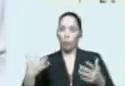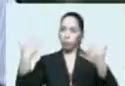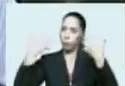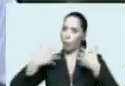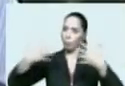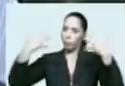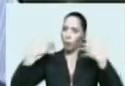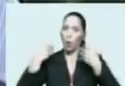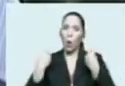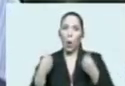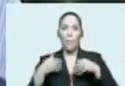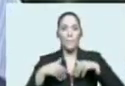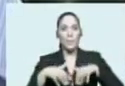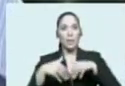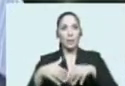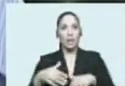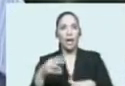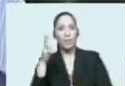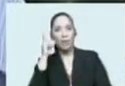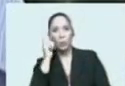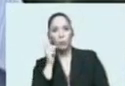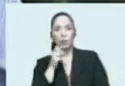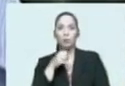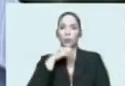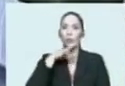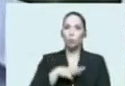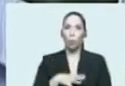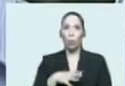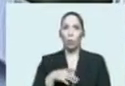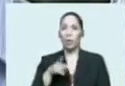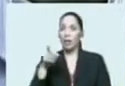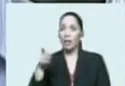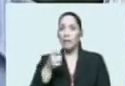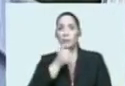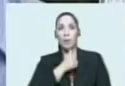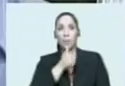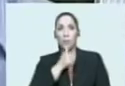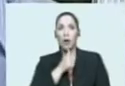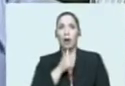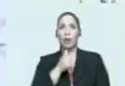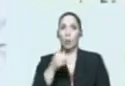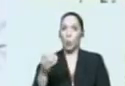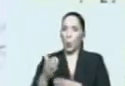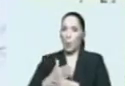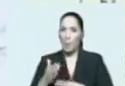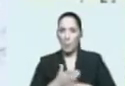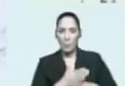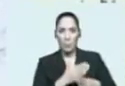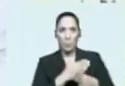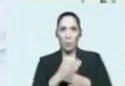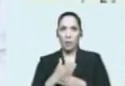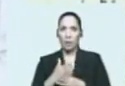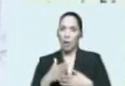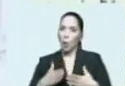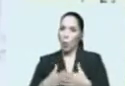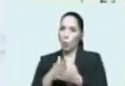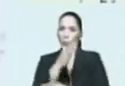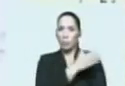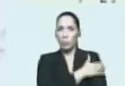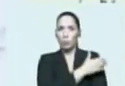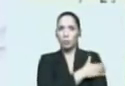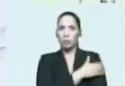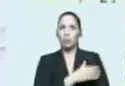escuchando sus historias su resistencia combativo al puntofijismo escuchando sobre su empeño